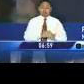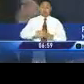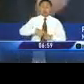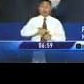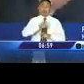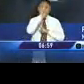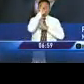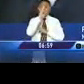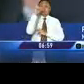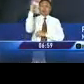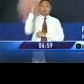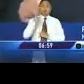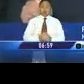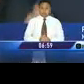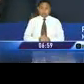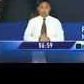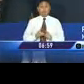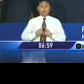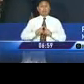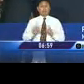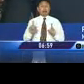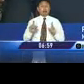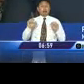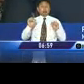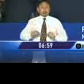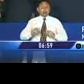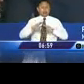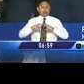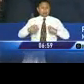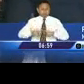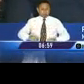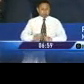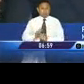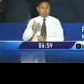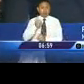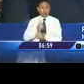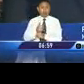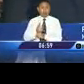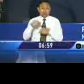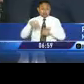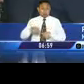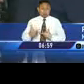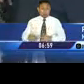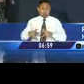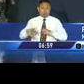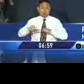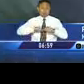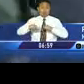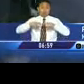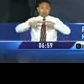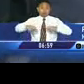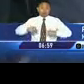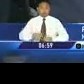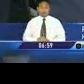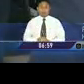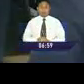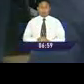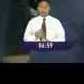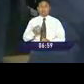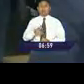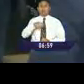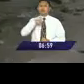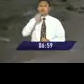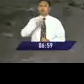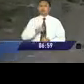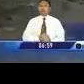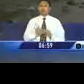derechos. La excepcionalidad sí se investiga y por eso están abiertas acciones administrativas. También se pronunció sobre